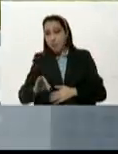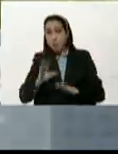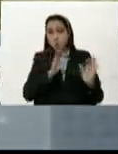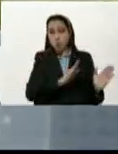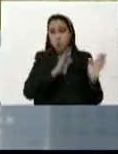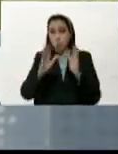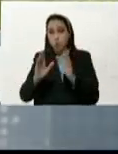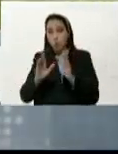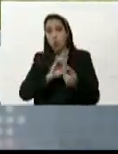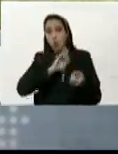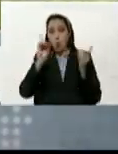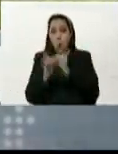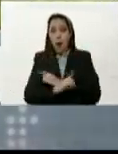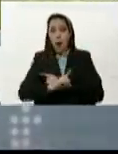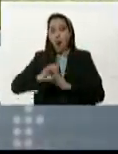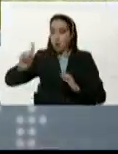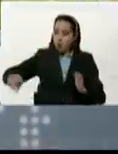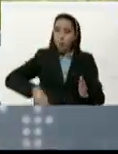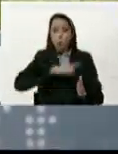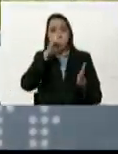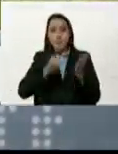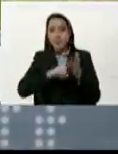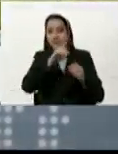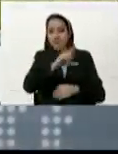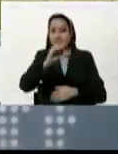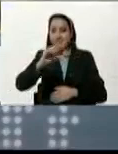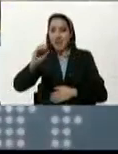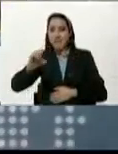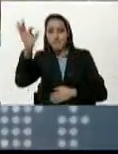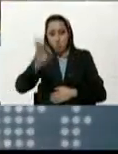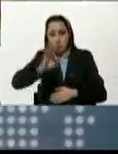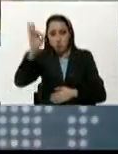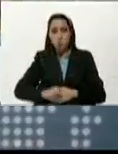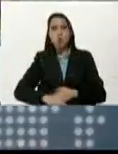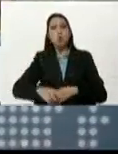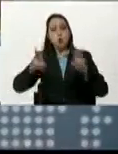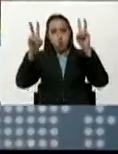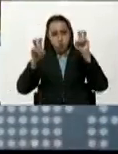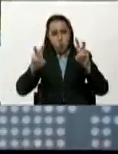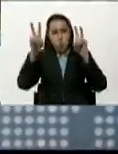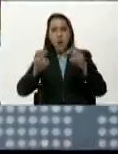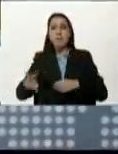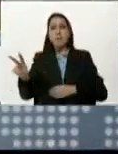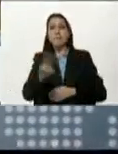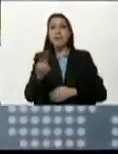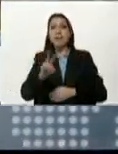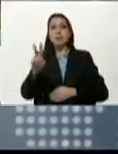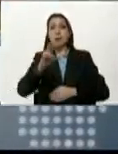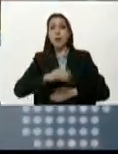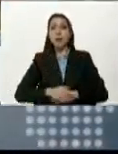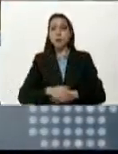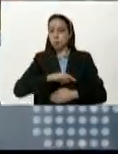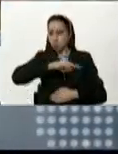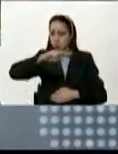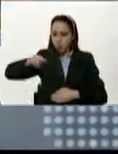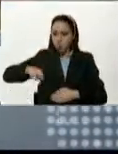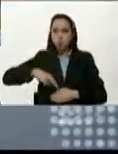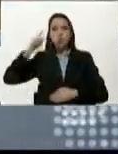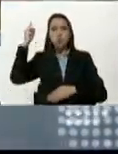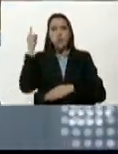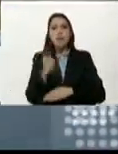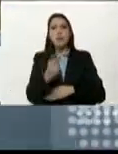a un 100 por ciento de producción nacional esa es la nueva venezuela que nosotros debemos